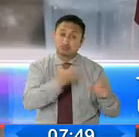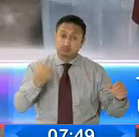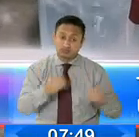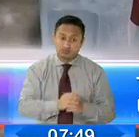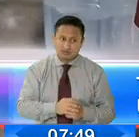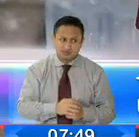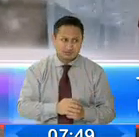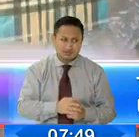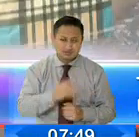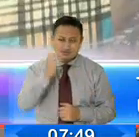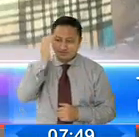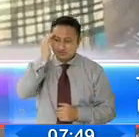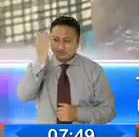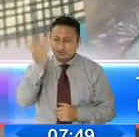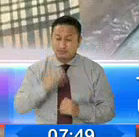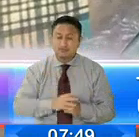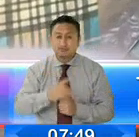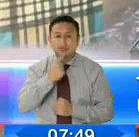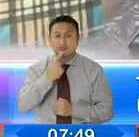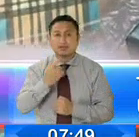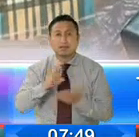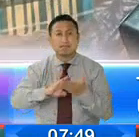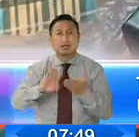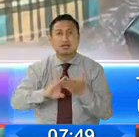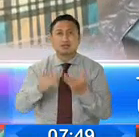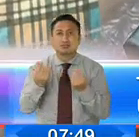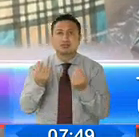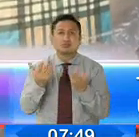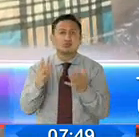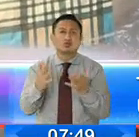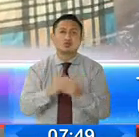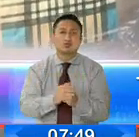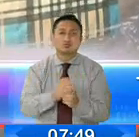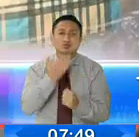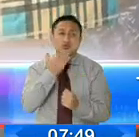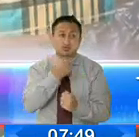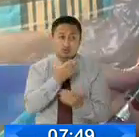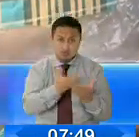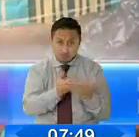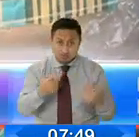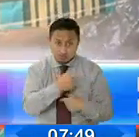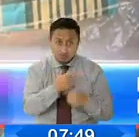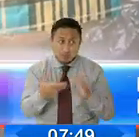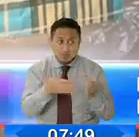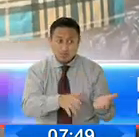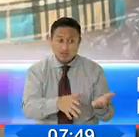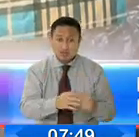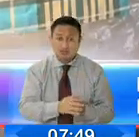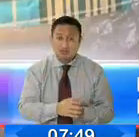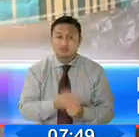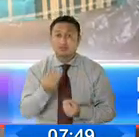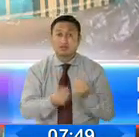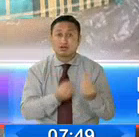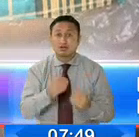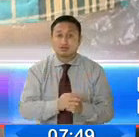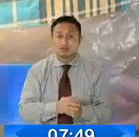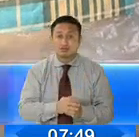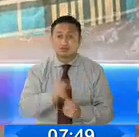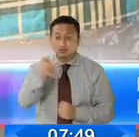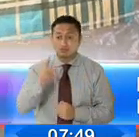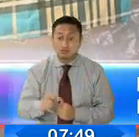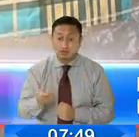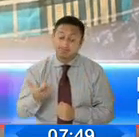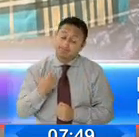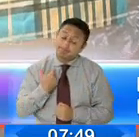tenido angustiados. Pero le dijimos que no teníamos de dónde, que cómo va a ser si me quitan, vuelta mi hijo se me muere y rogándolo, y dijo que